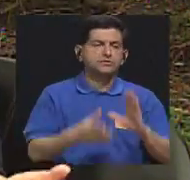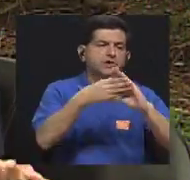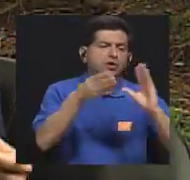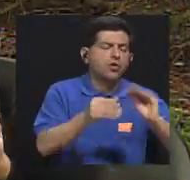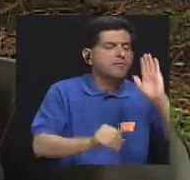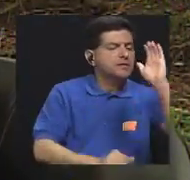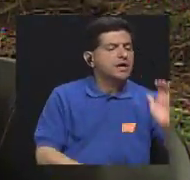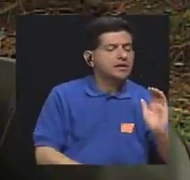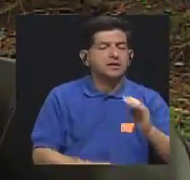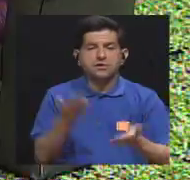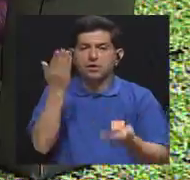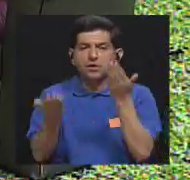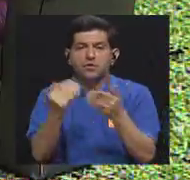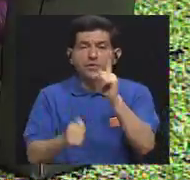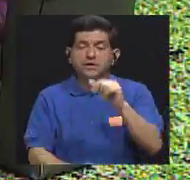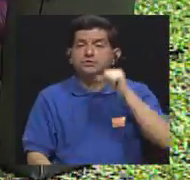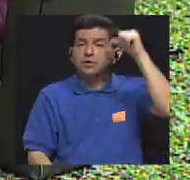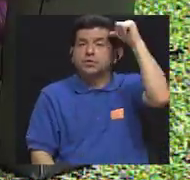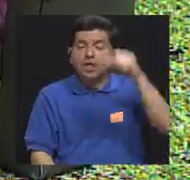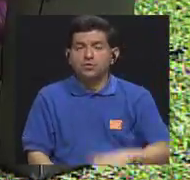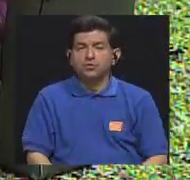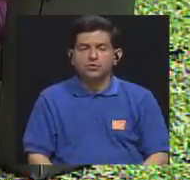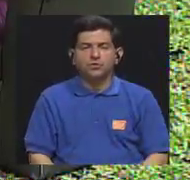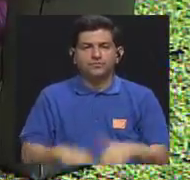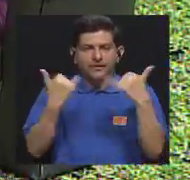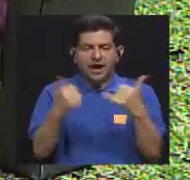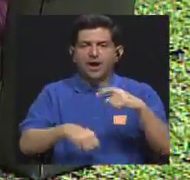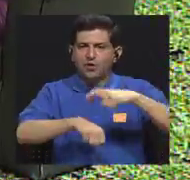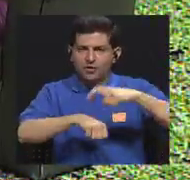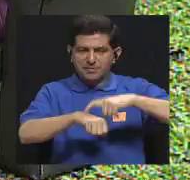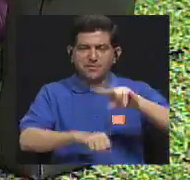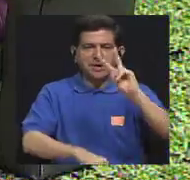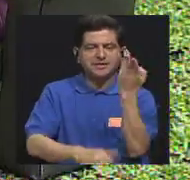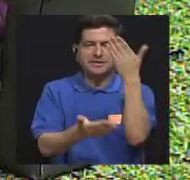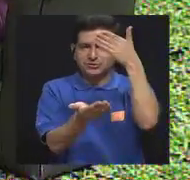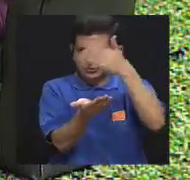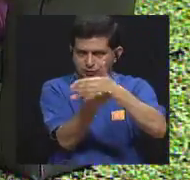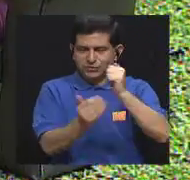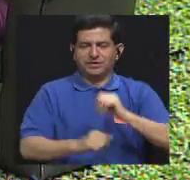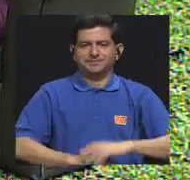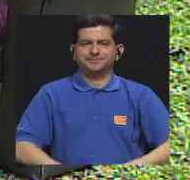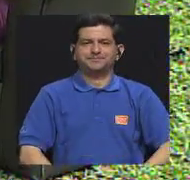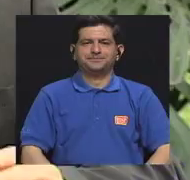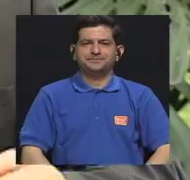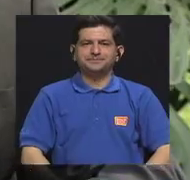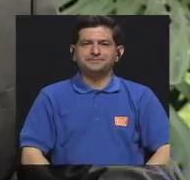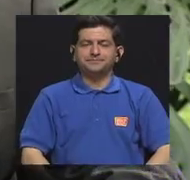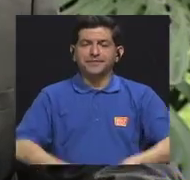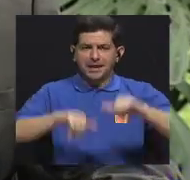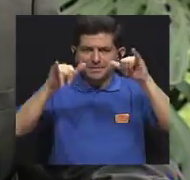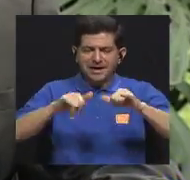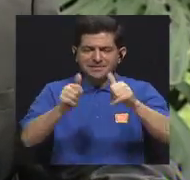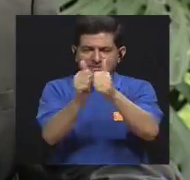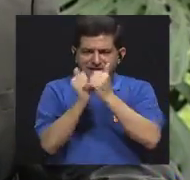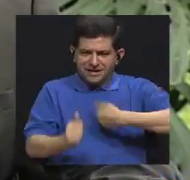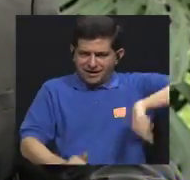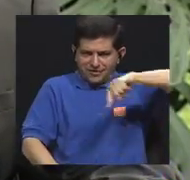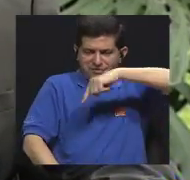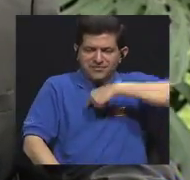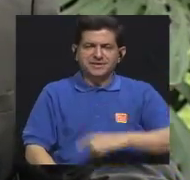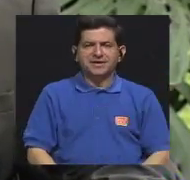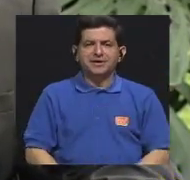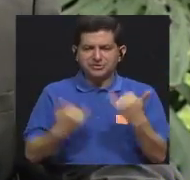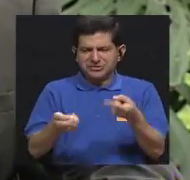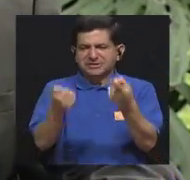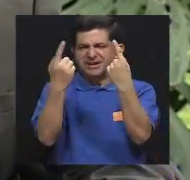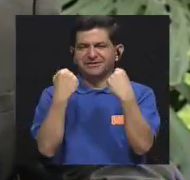comentar un niño que un adulto. Sí. Claro, bueno, llegó el momento de una segunda pausa. Quédense con nosotros y